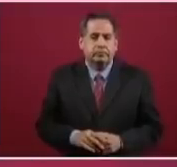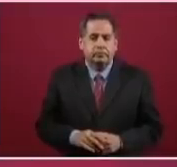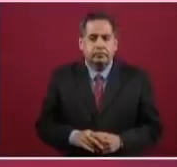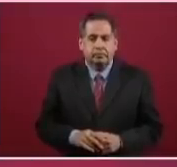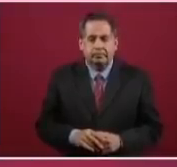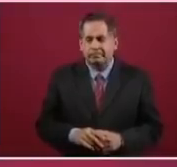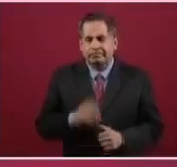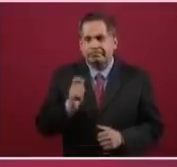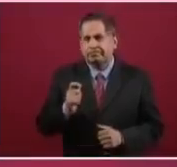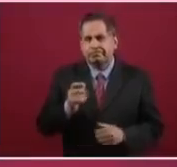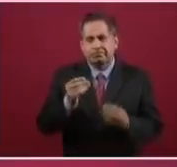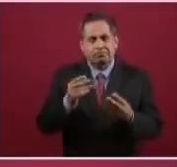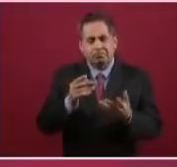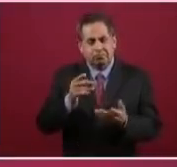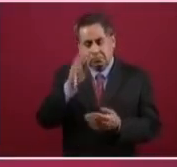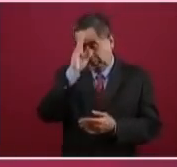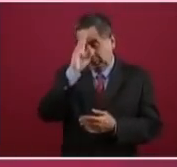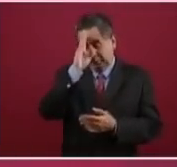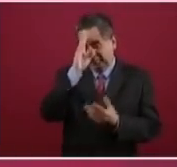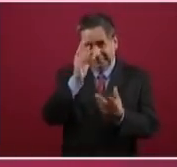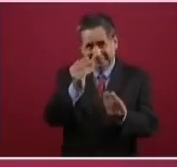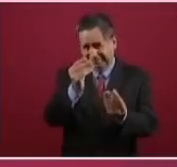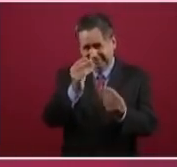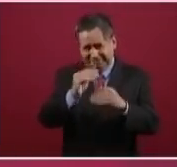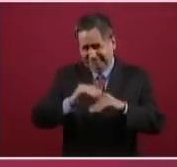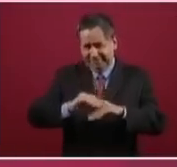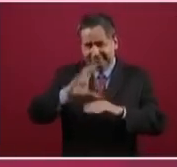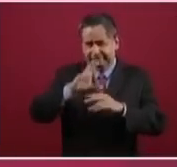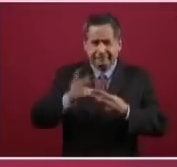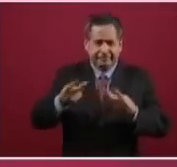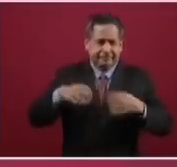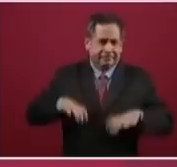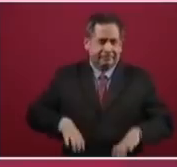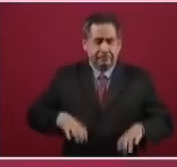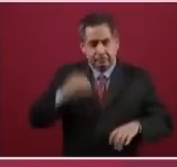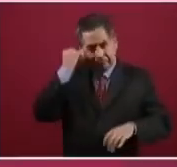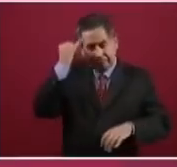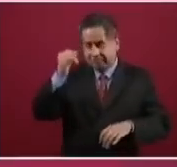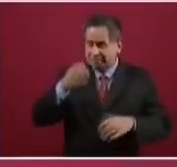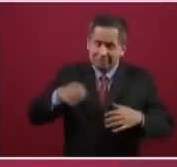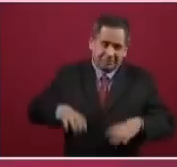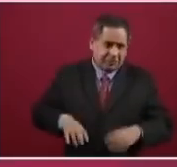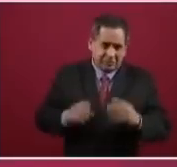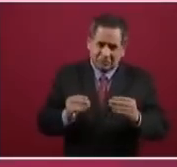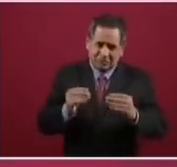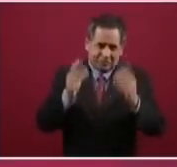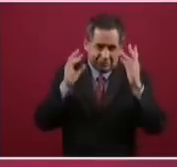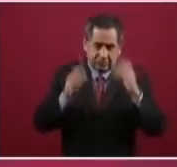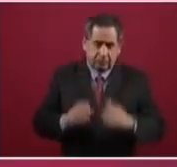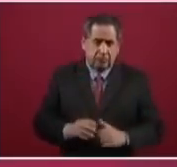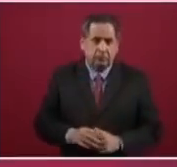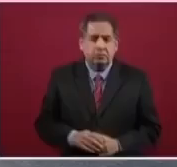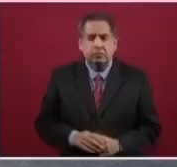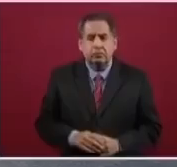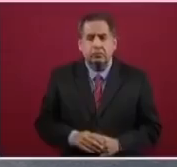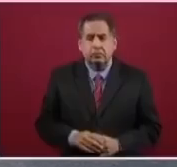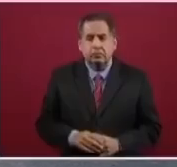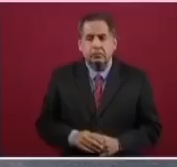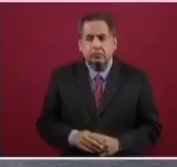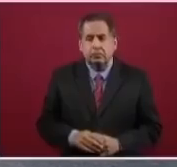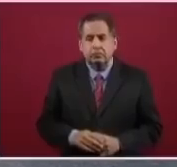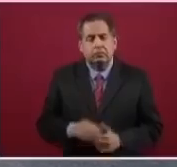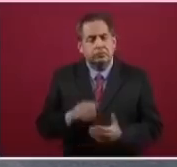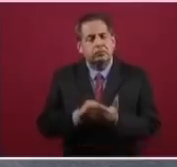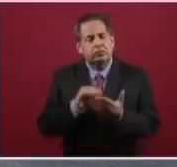más de lo que nos podemos imaginar me